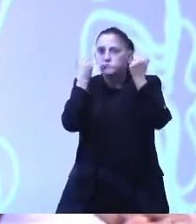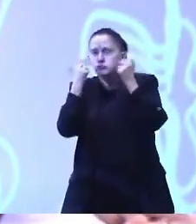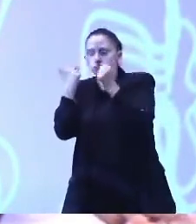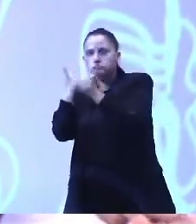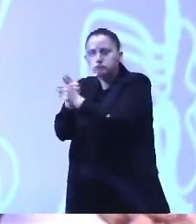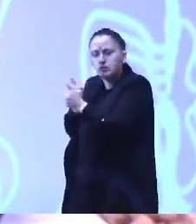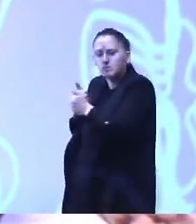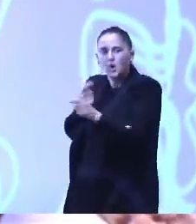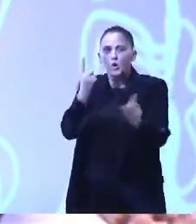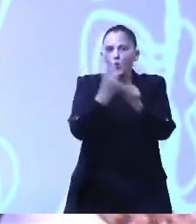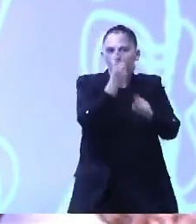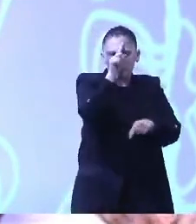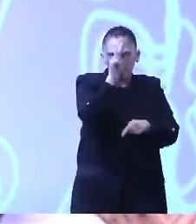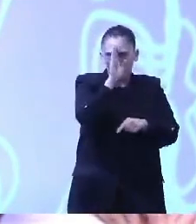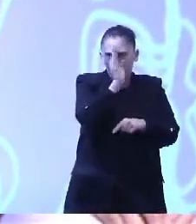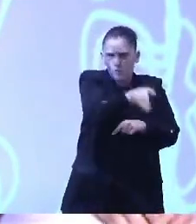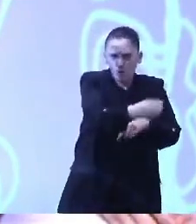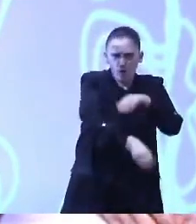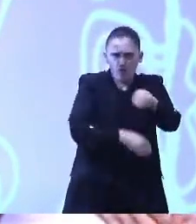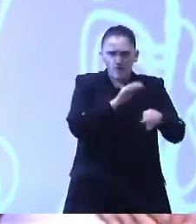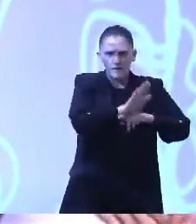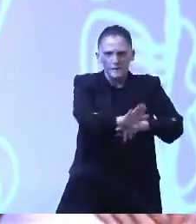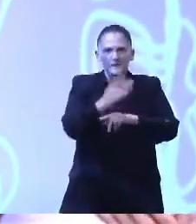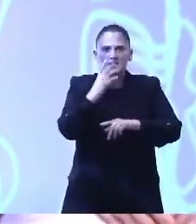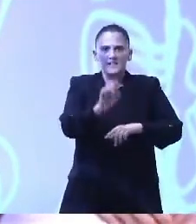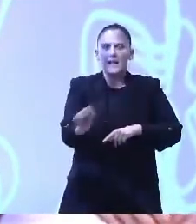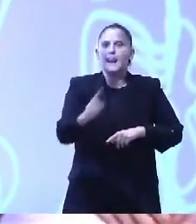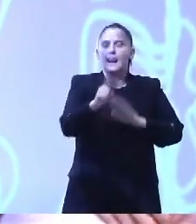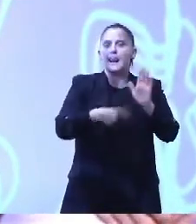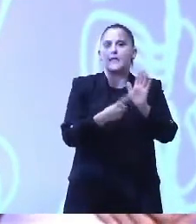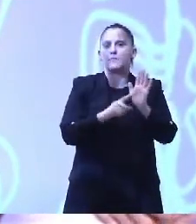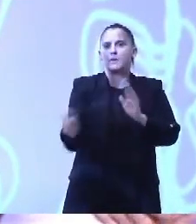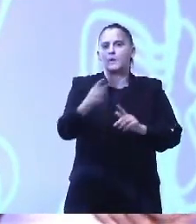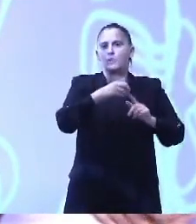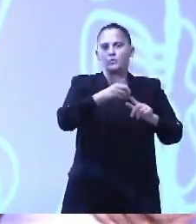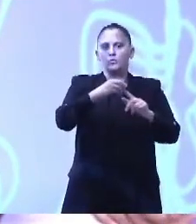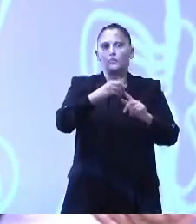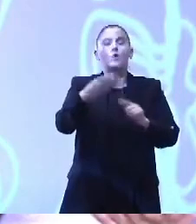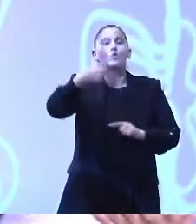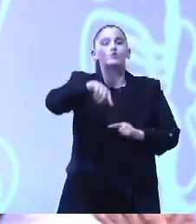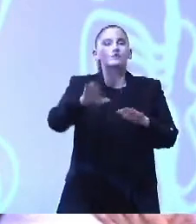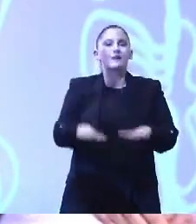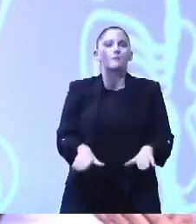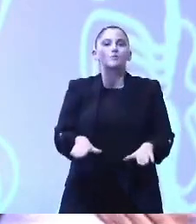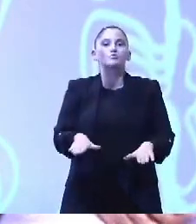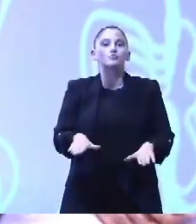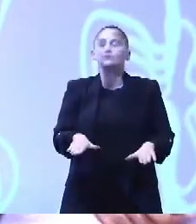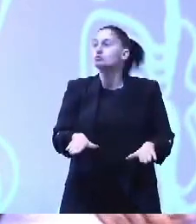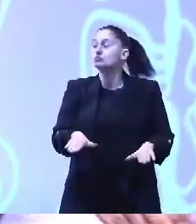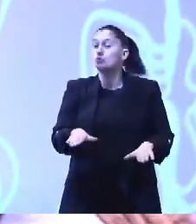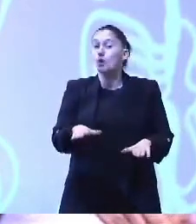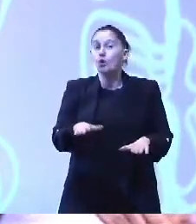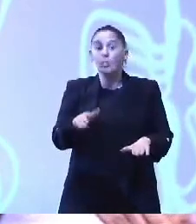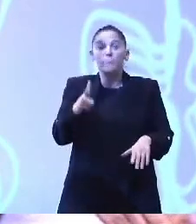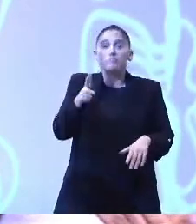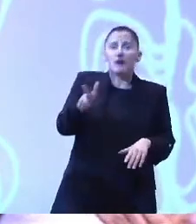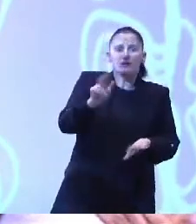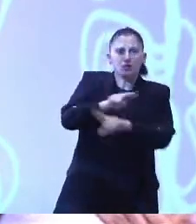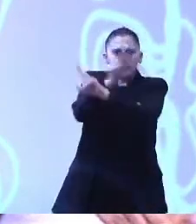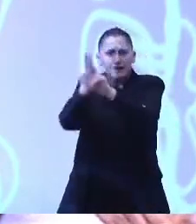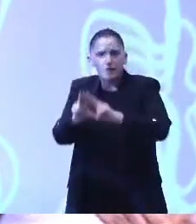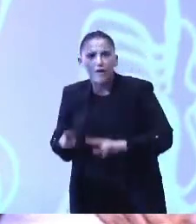frente al unilateralismo que representa la ley del más fuerte. Estamos Estamos con el derecho internacional